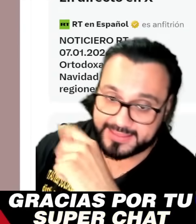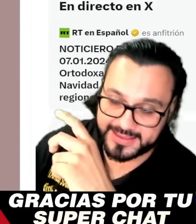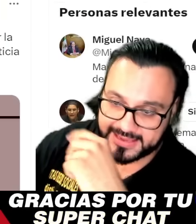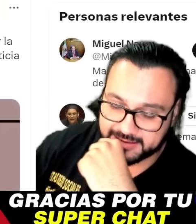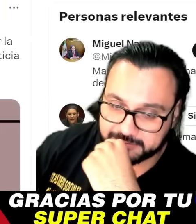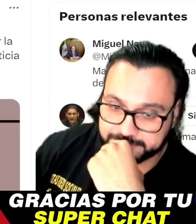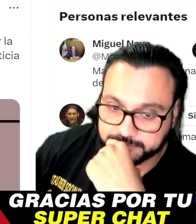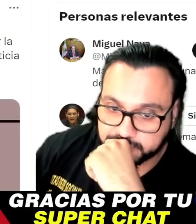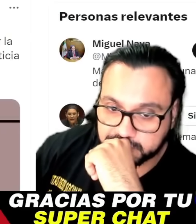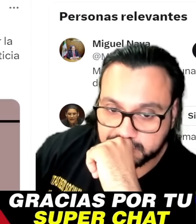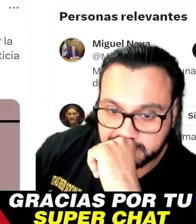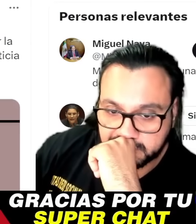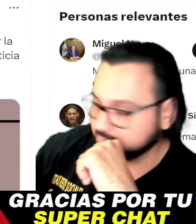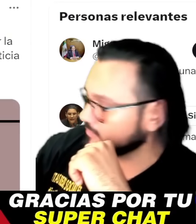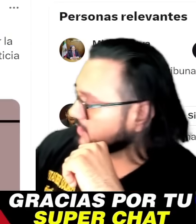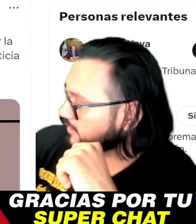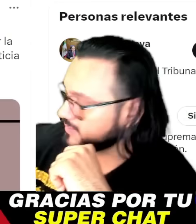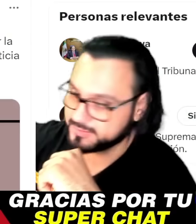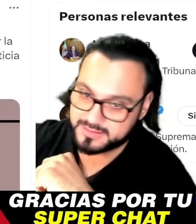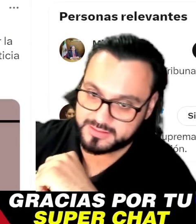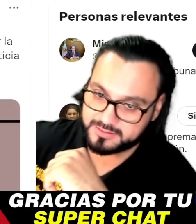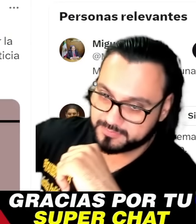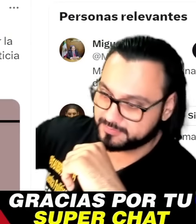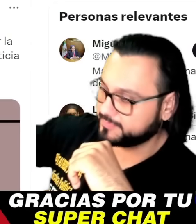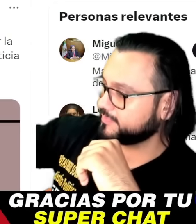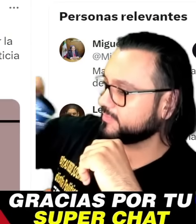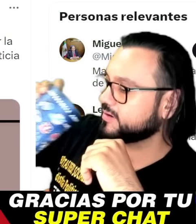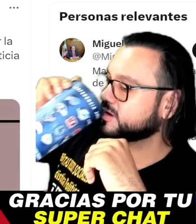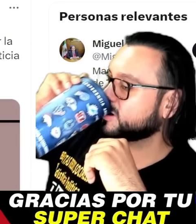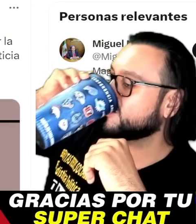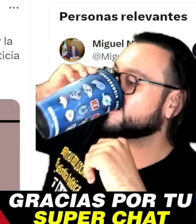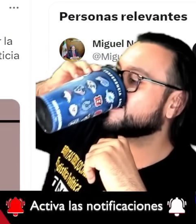del día de ayer. Permítame tantito.